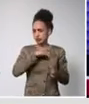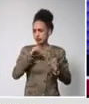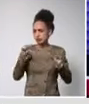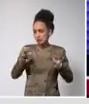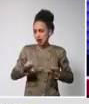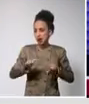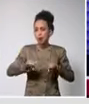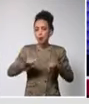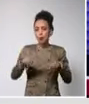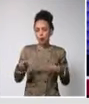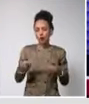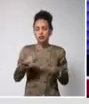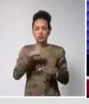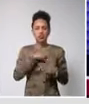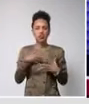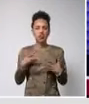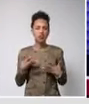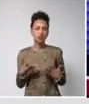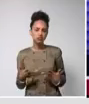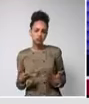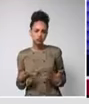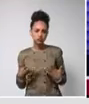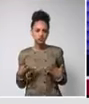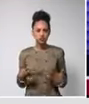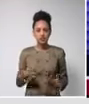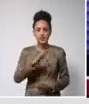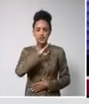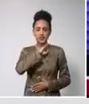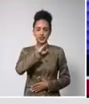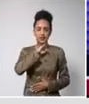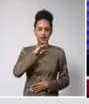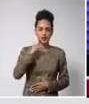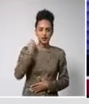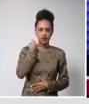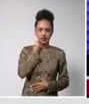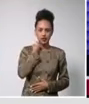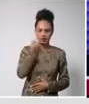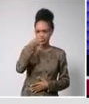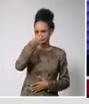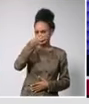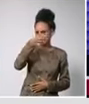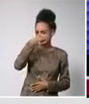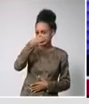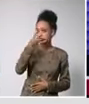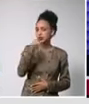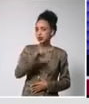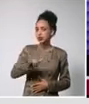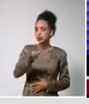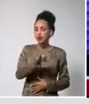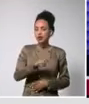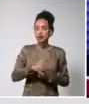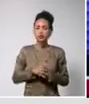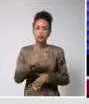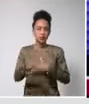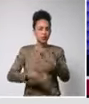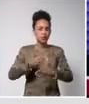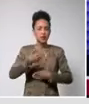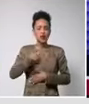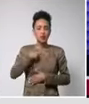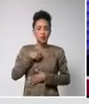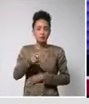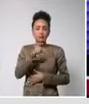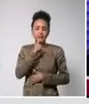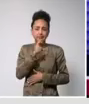por decaimiento, fiebre, congestión nasal e incluso retención urinaria.